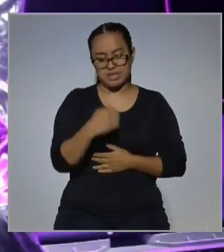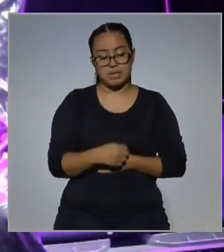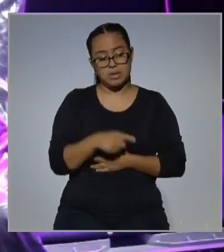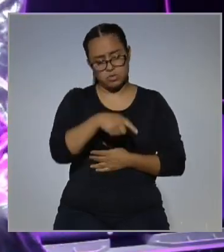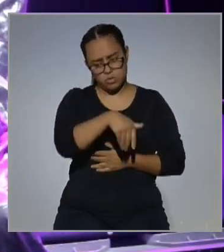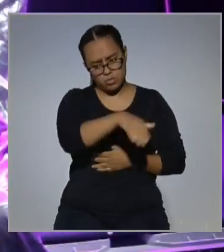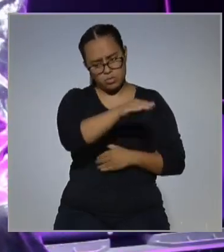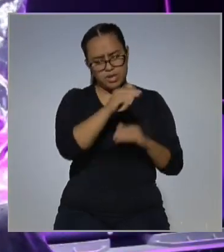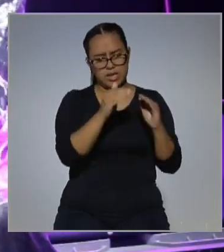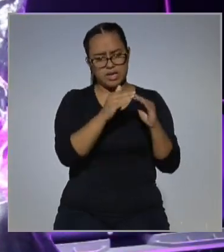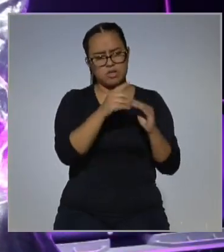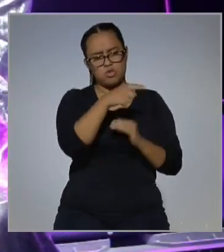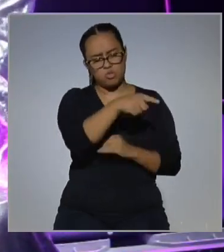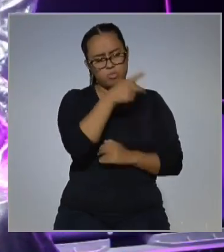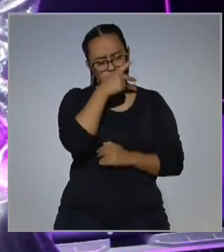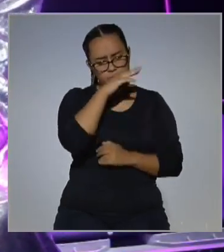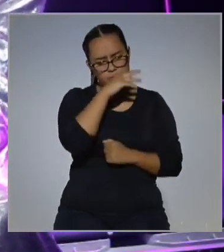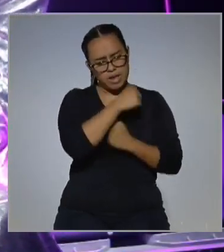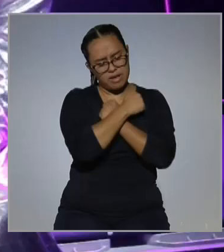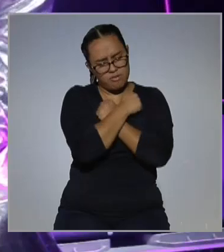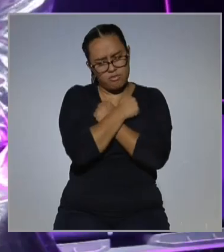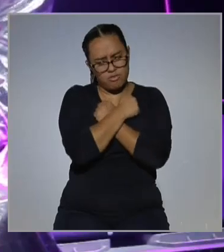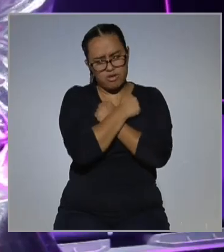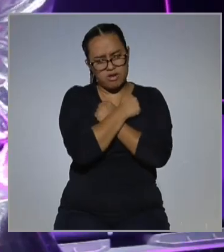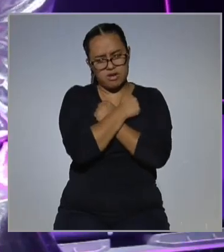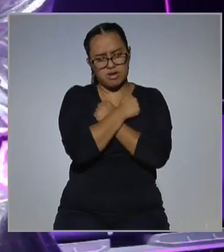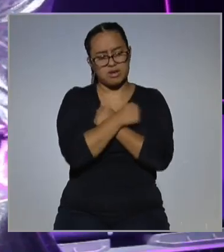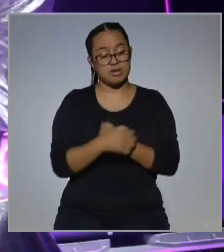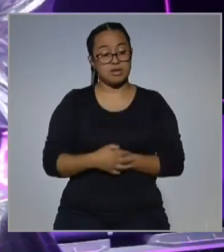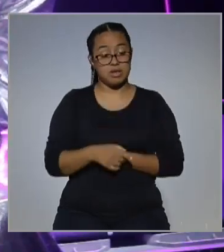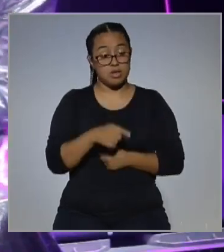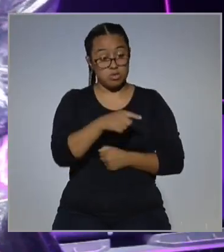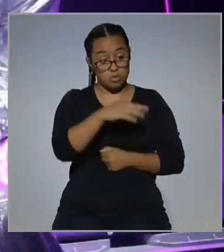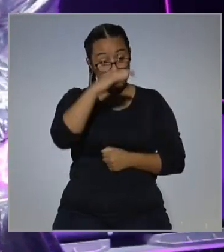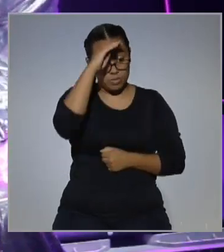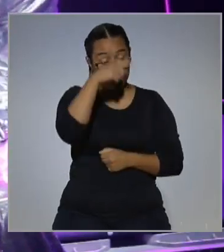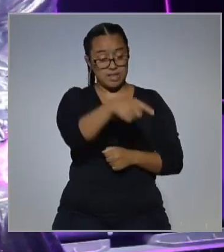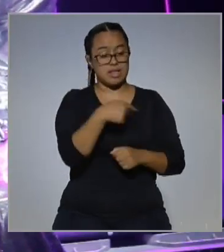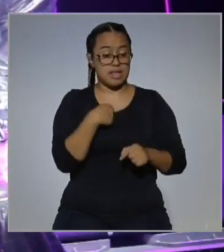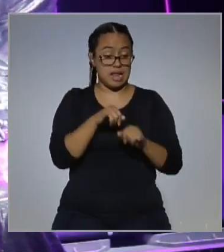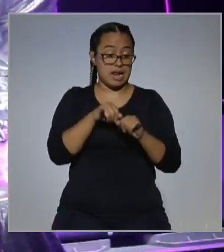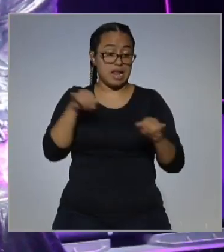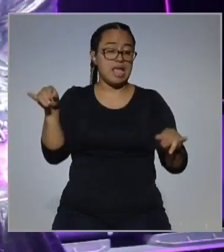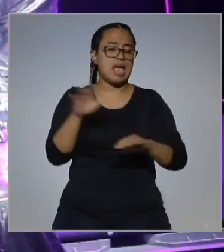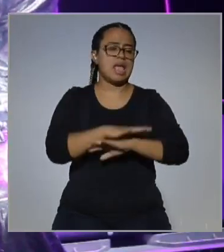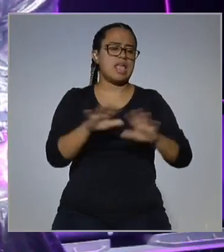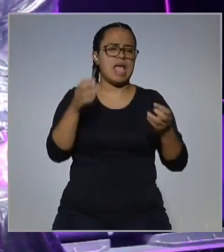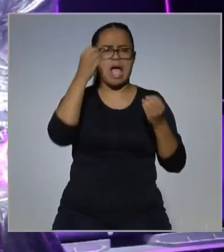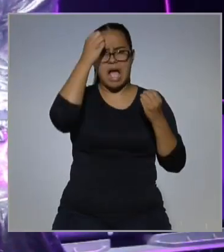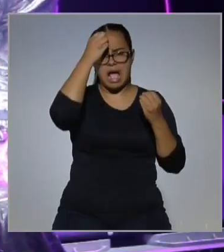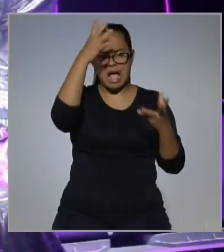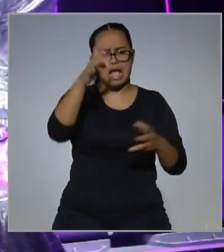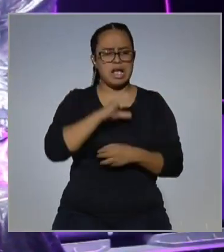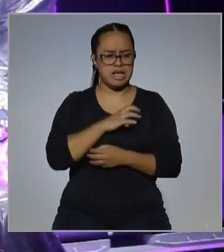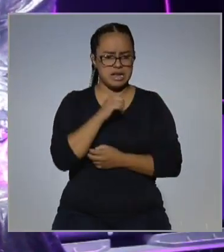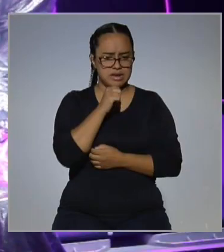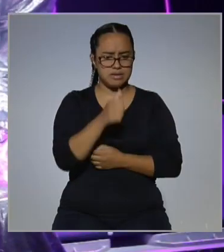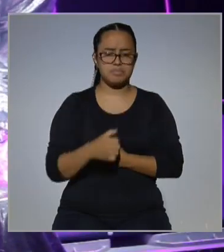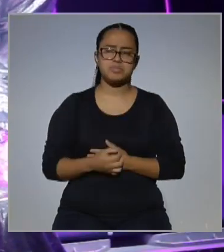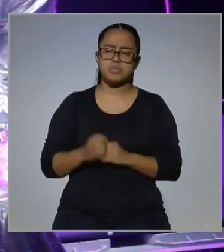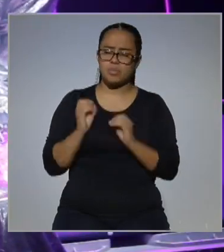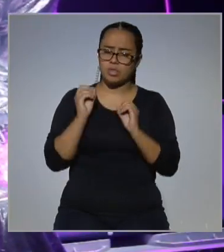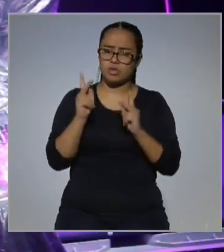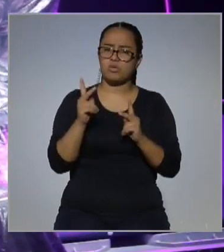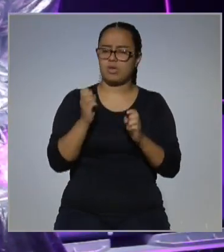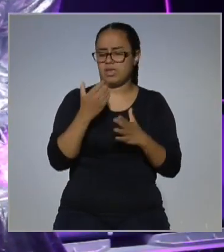casa, abraza fuerte a tus papás y no pienses que porque estamos lejos nos vamos a dejar de querer. Está bien,